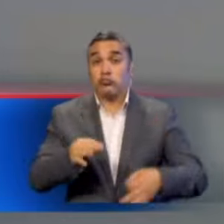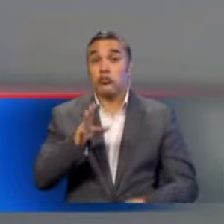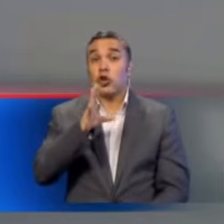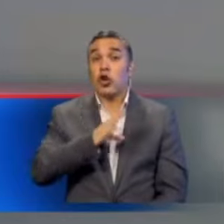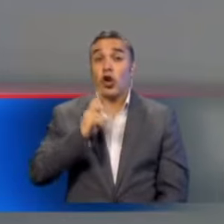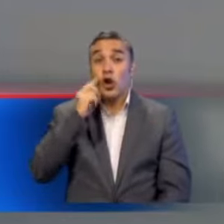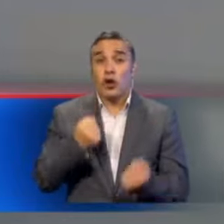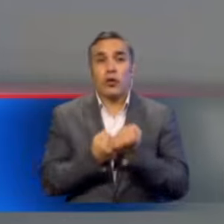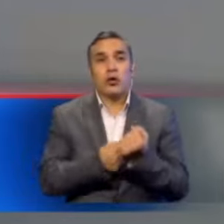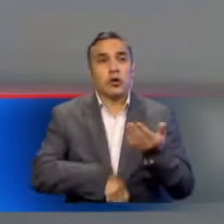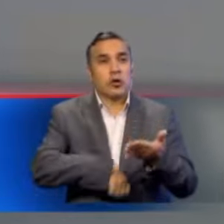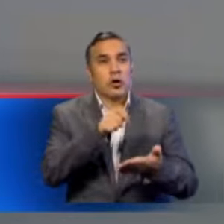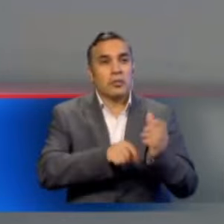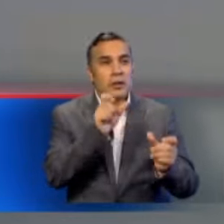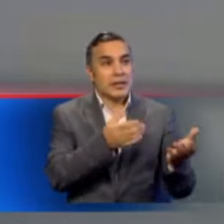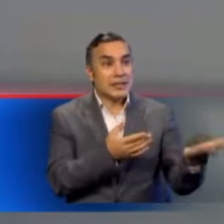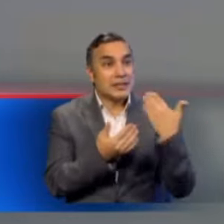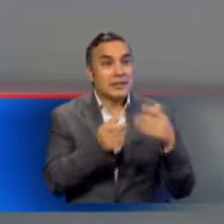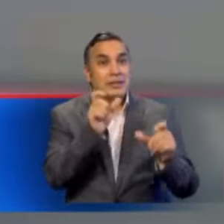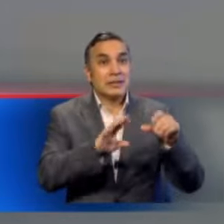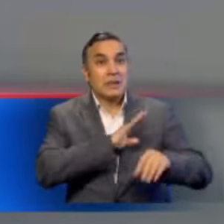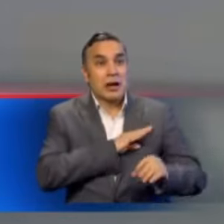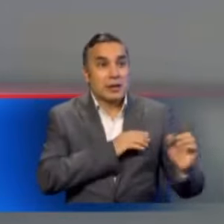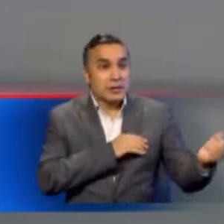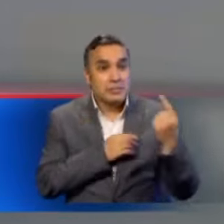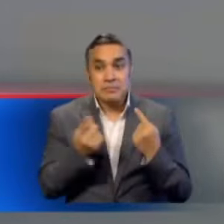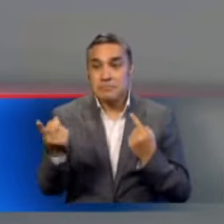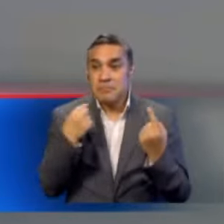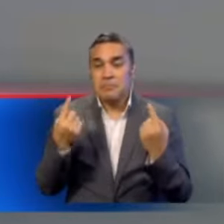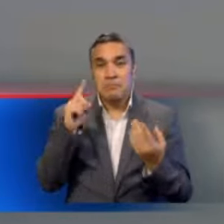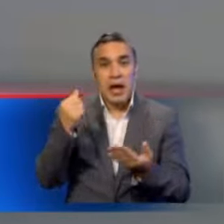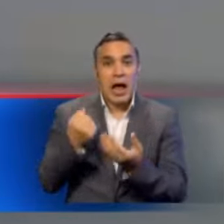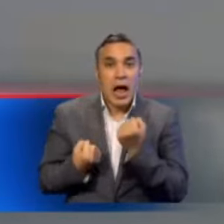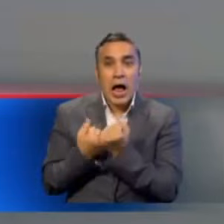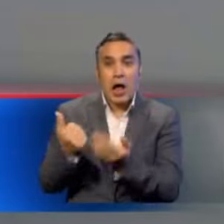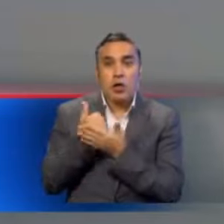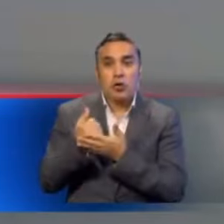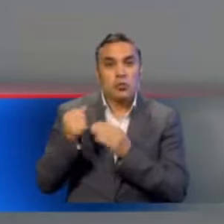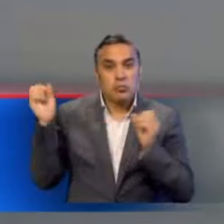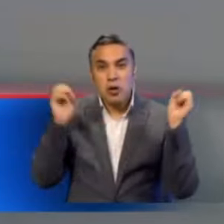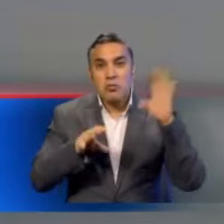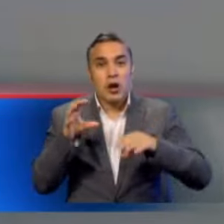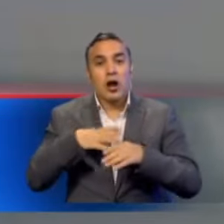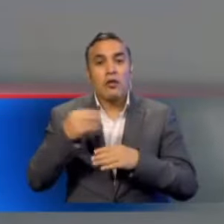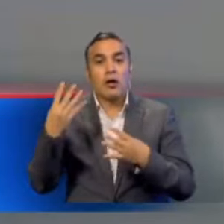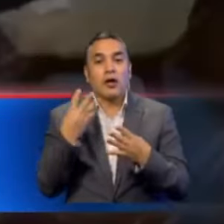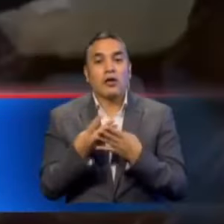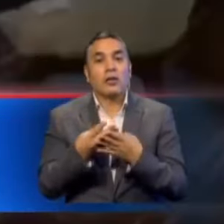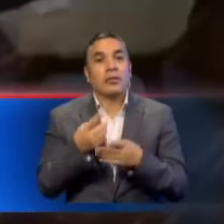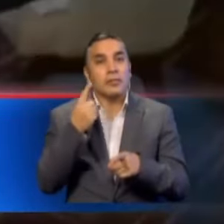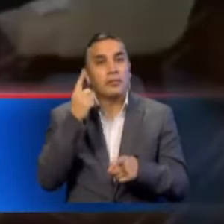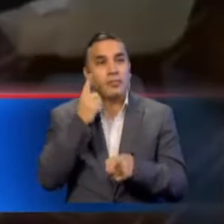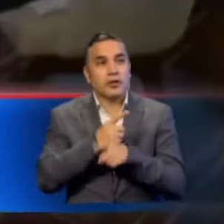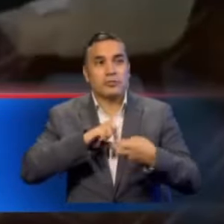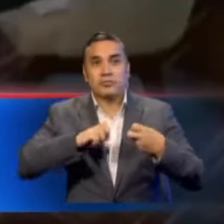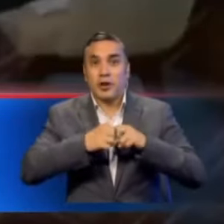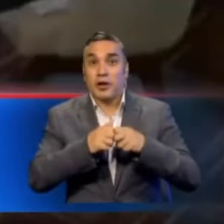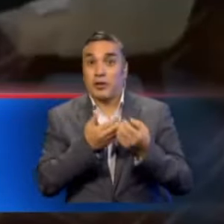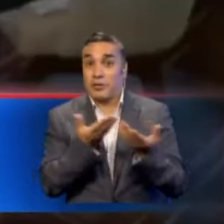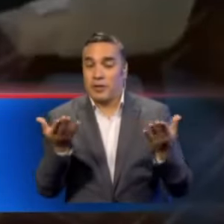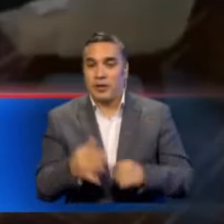el correísmo contrató a criminales que se encontraban por obvias circunstancias fuera de la cárcel para provocar los desmanes que se